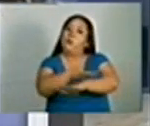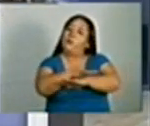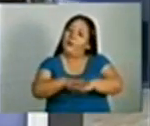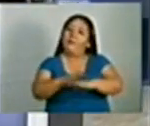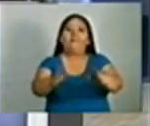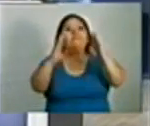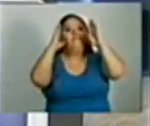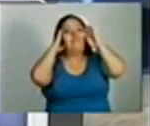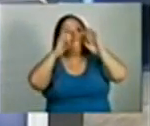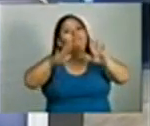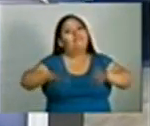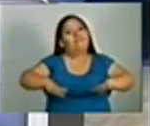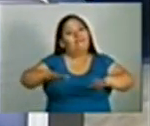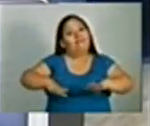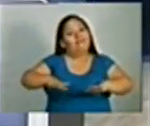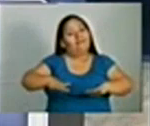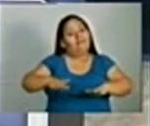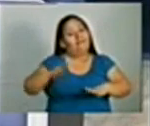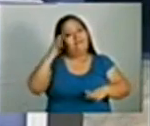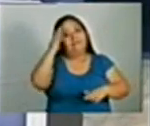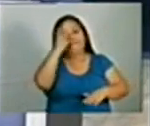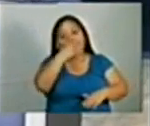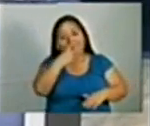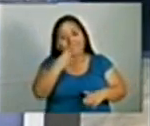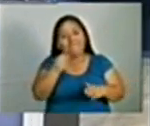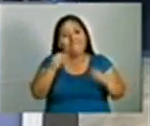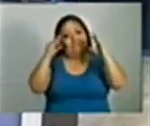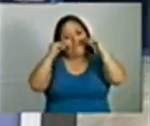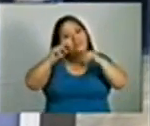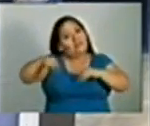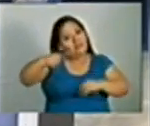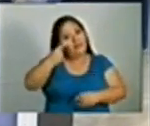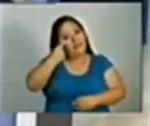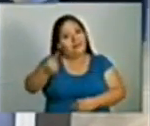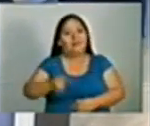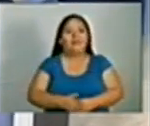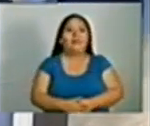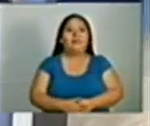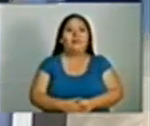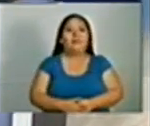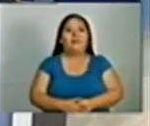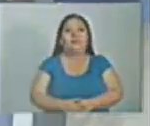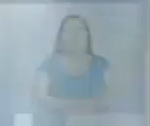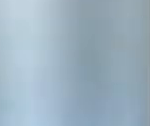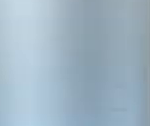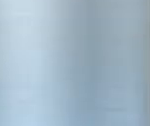Gracias por habernos acompañado. Que tengan una linda noche. Nos vemos el día de mañana.